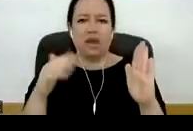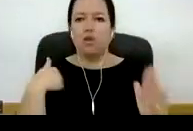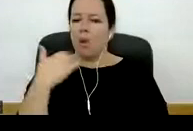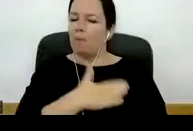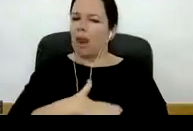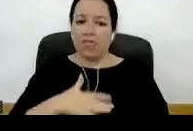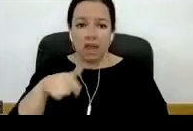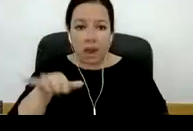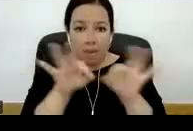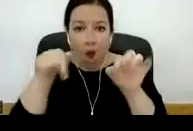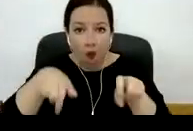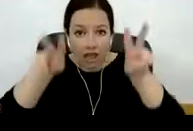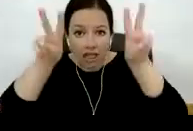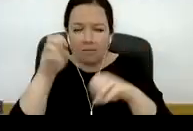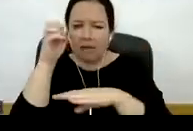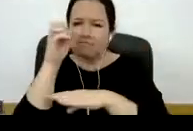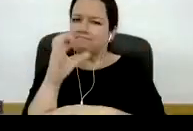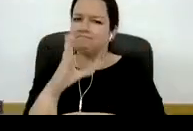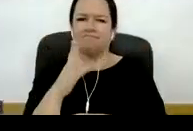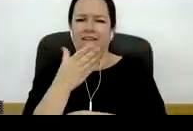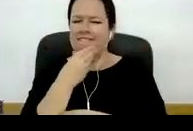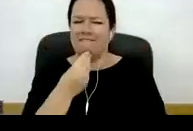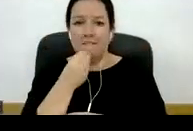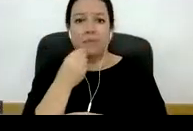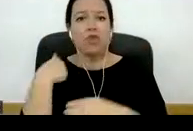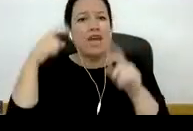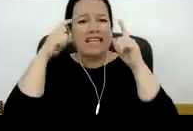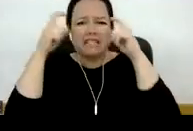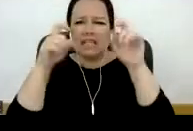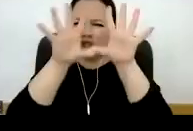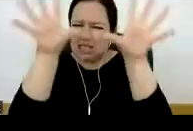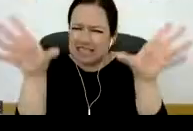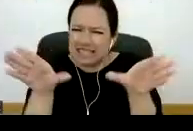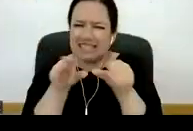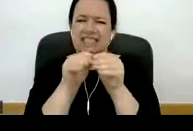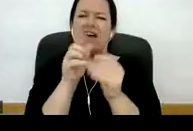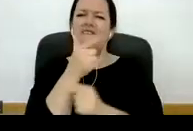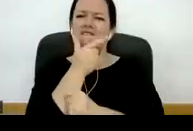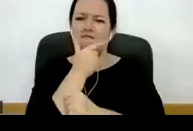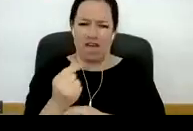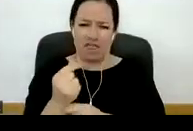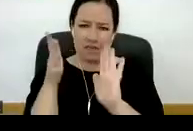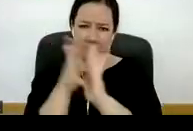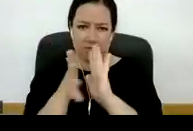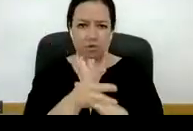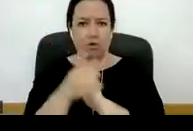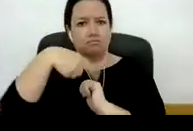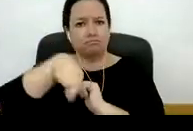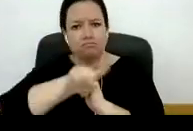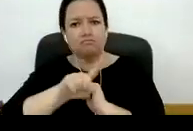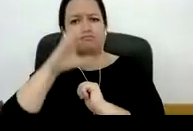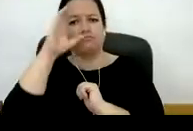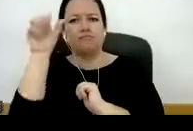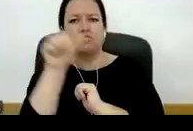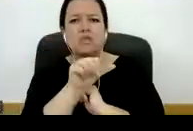realmente preparar este tema. Voy a intentar simplificarlo al máximo posible, de manera que queden